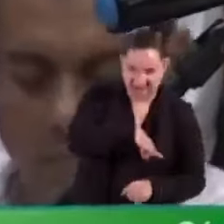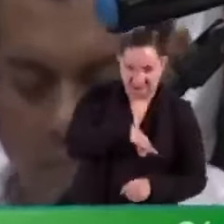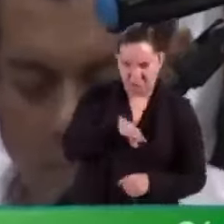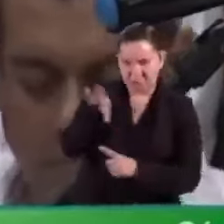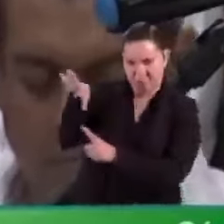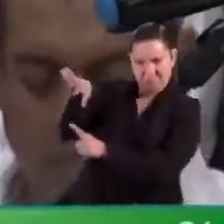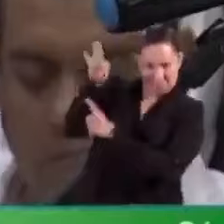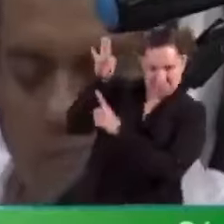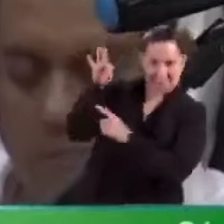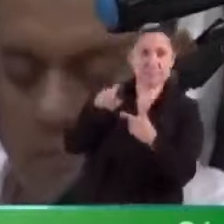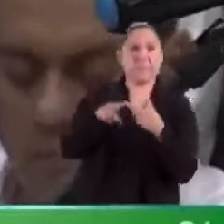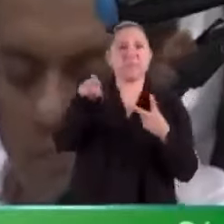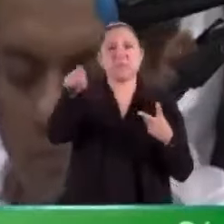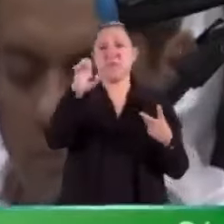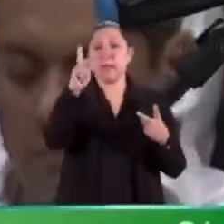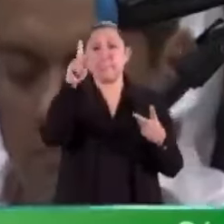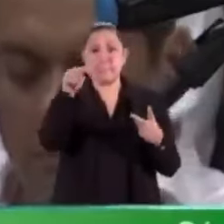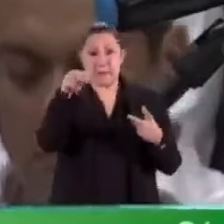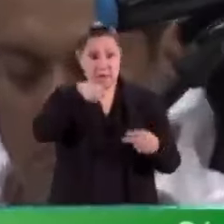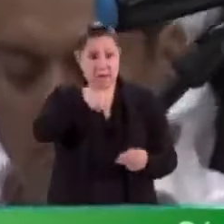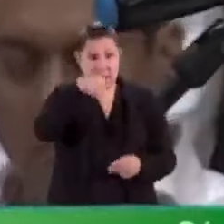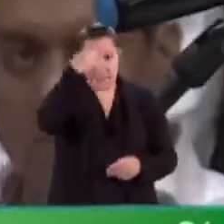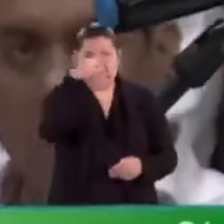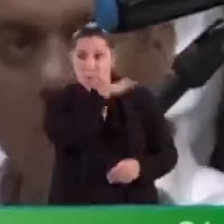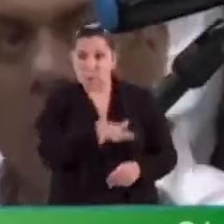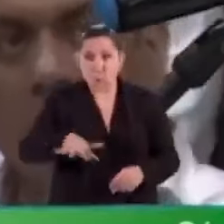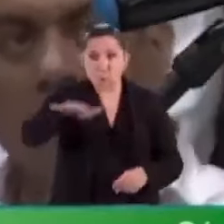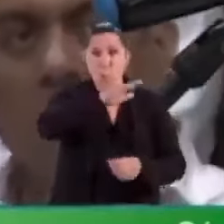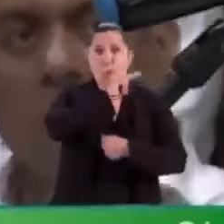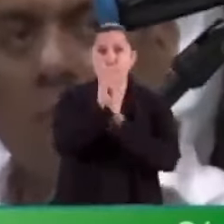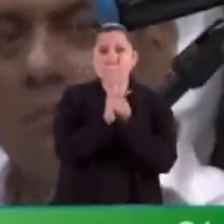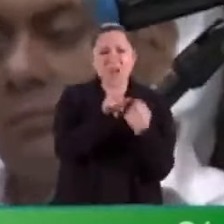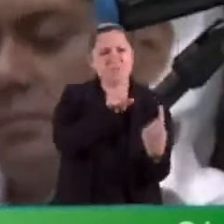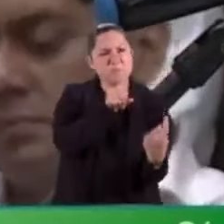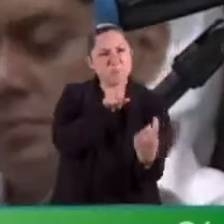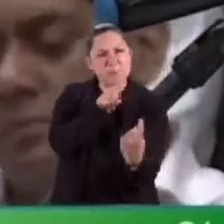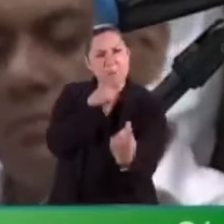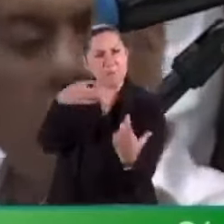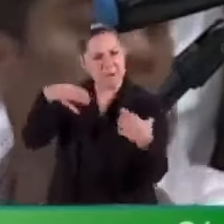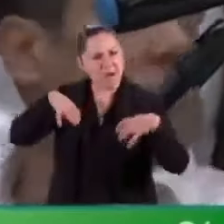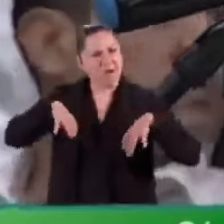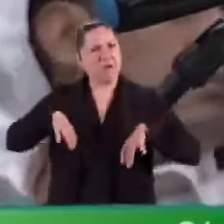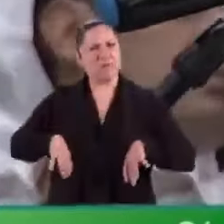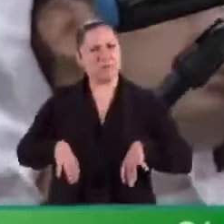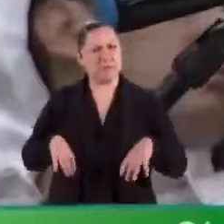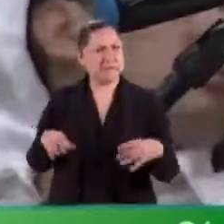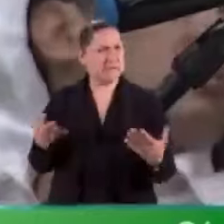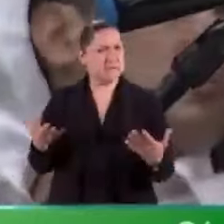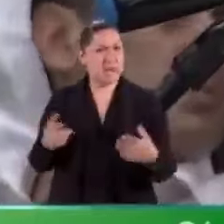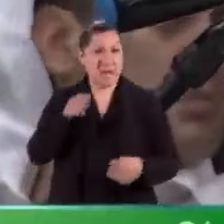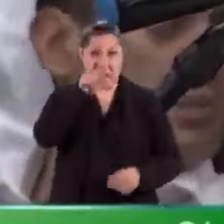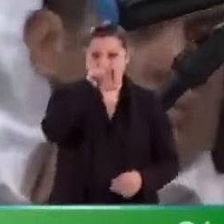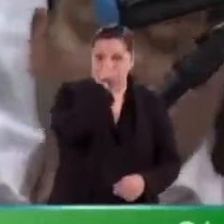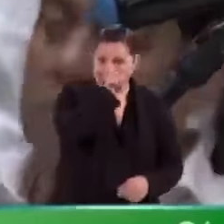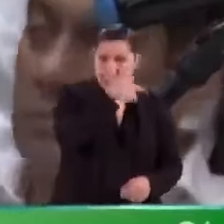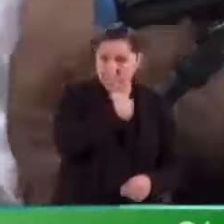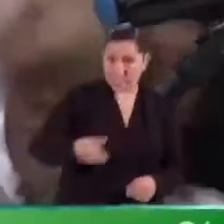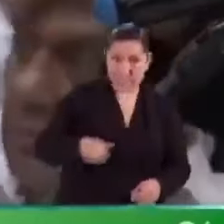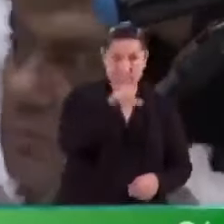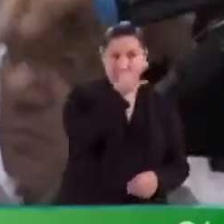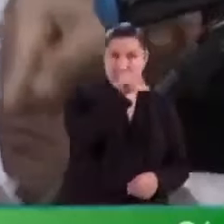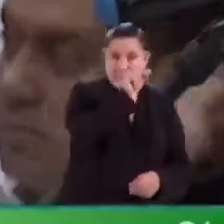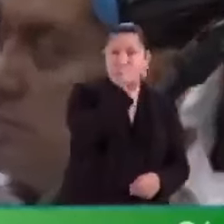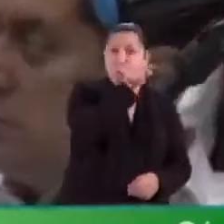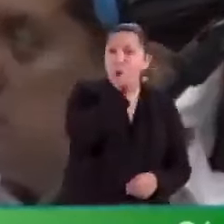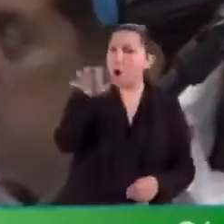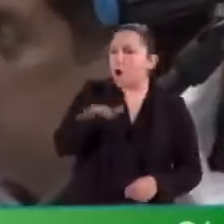que desangró este país, hemos tenido un presidente que ha trabajado por las y los más necesitados. Y